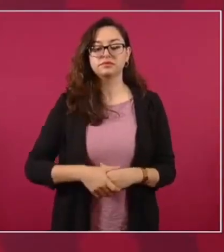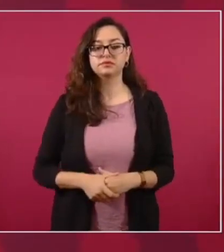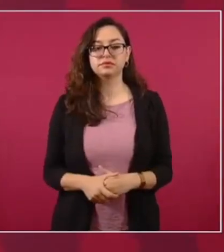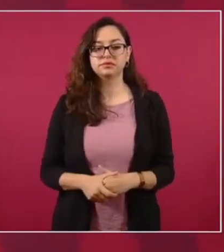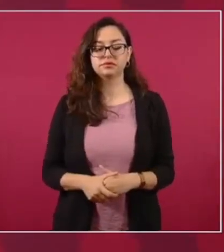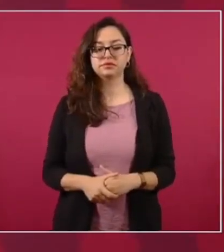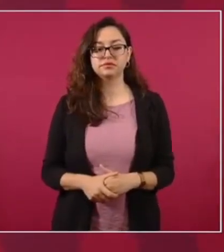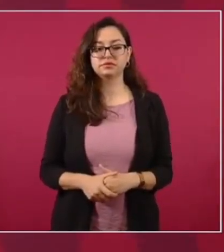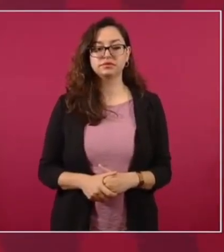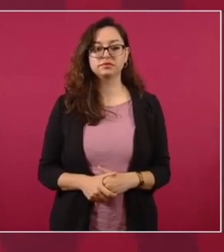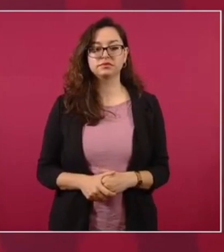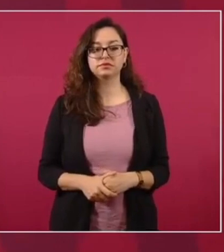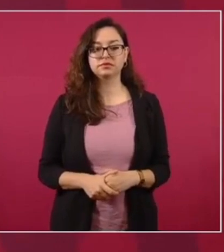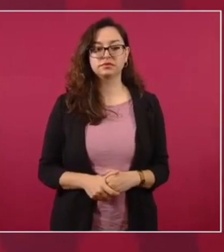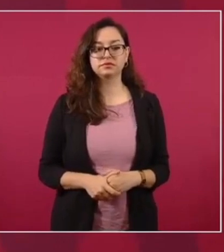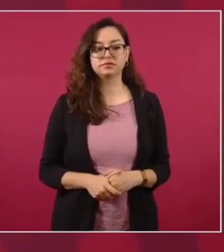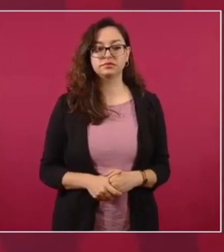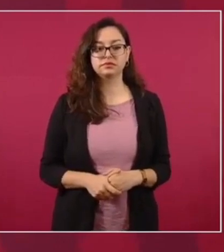Entonces,